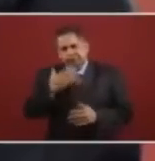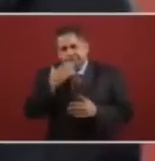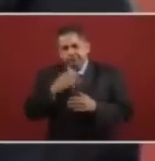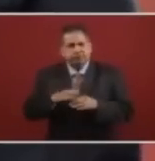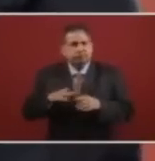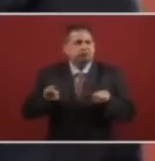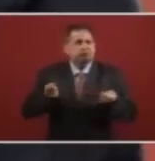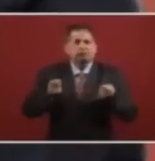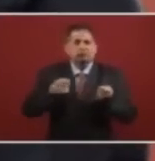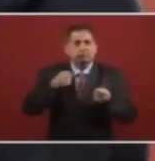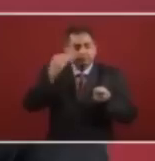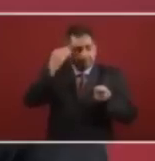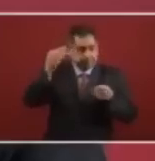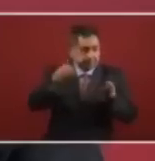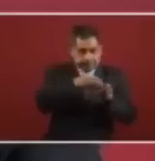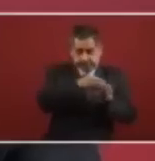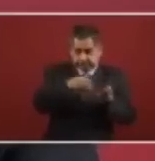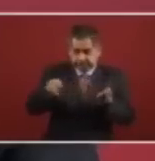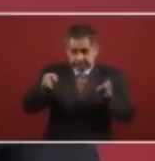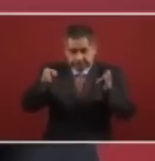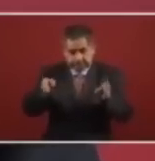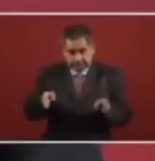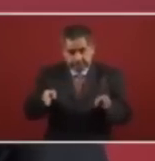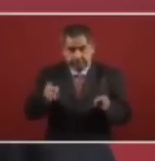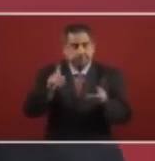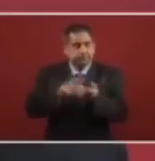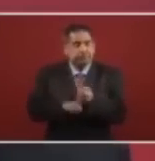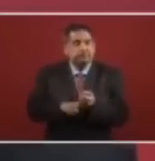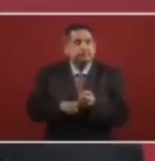gobernar en un tiempo en que